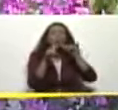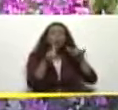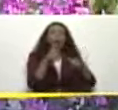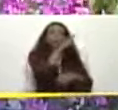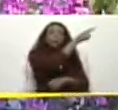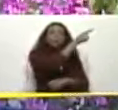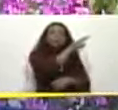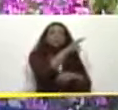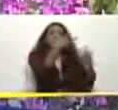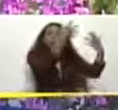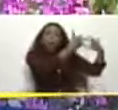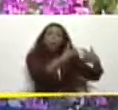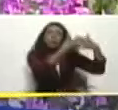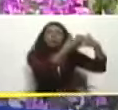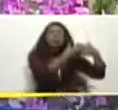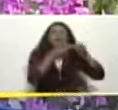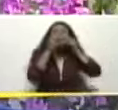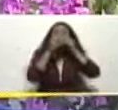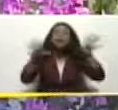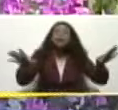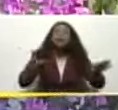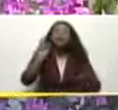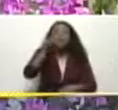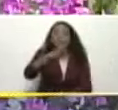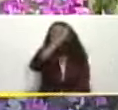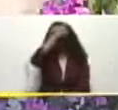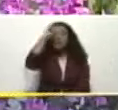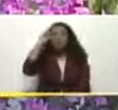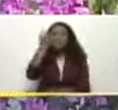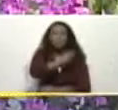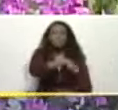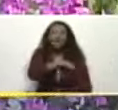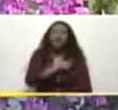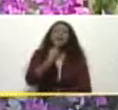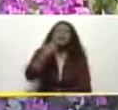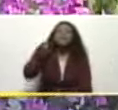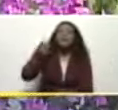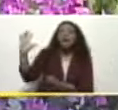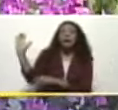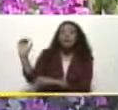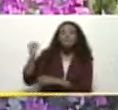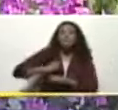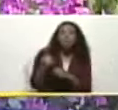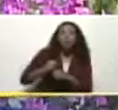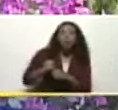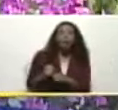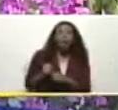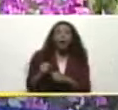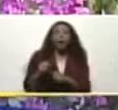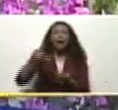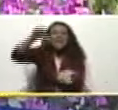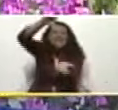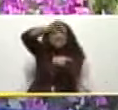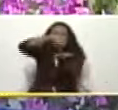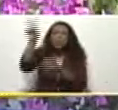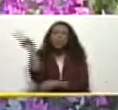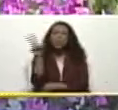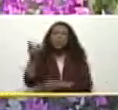País de Madrid? ¿Qué decía El Tiempo de Bogotá? Venezuela va a ser el